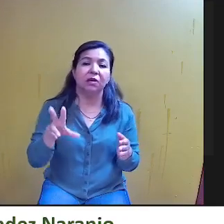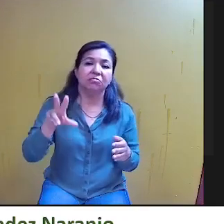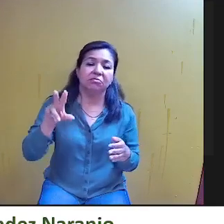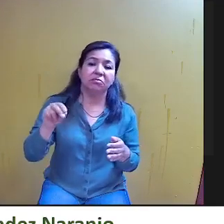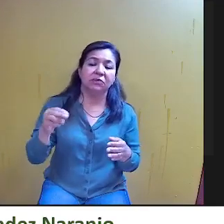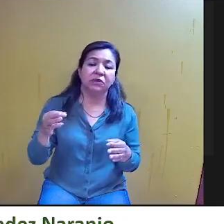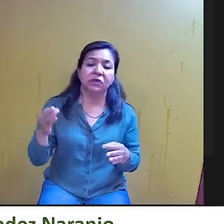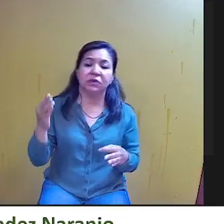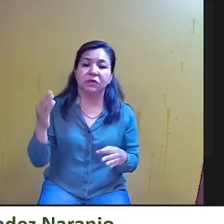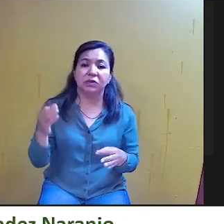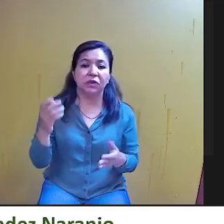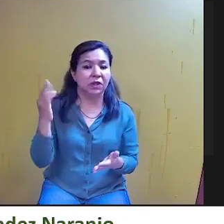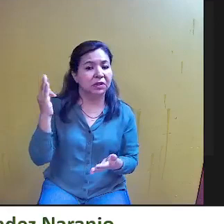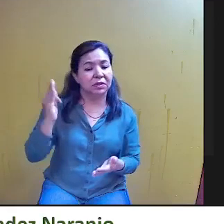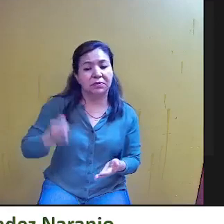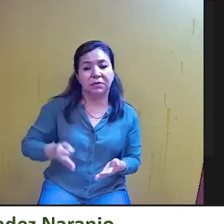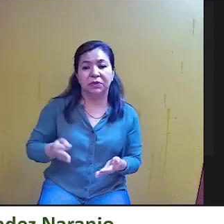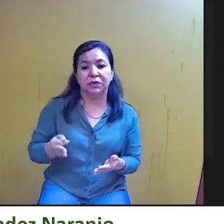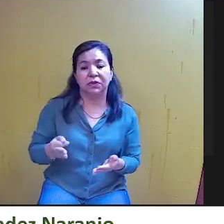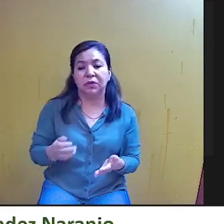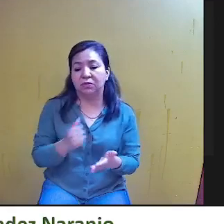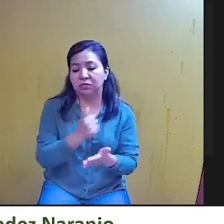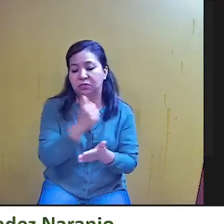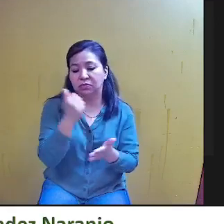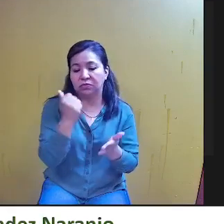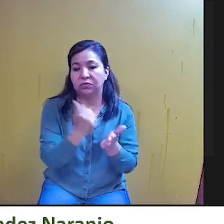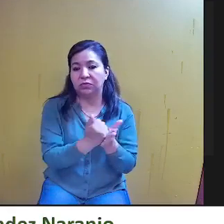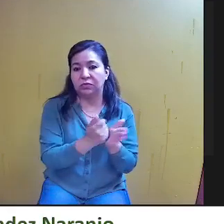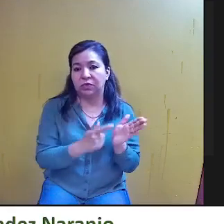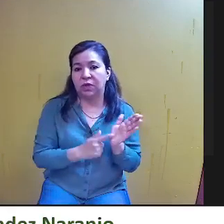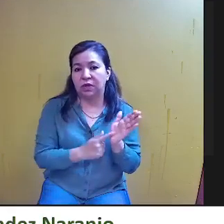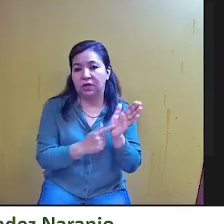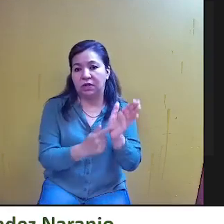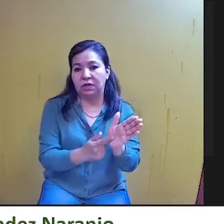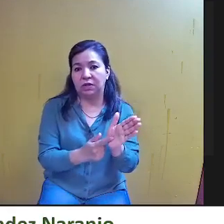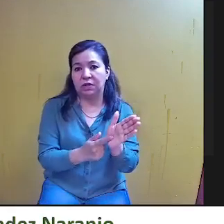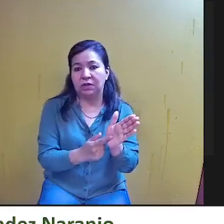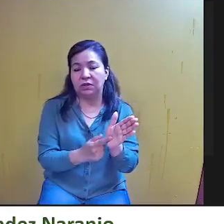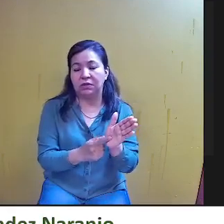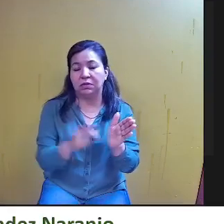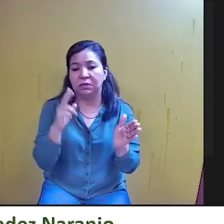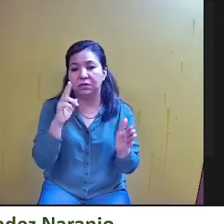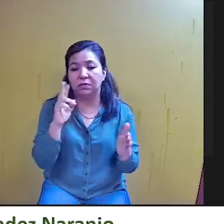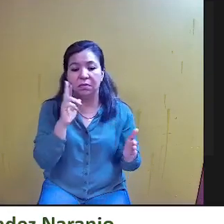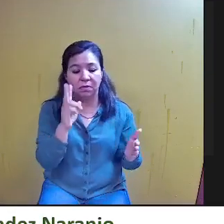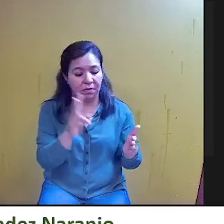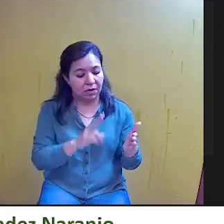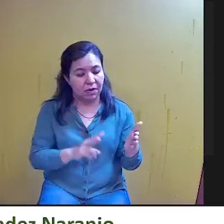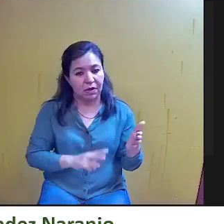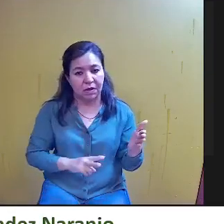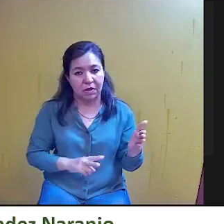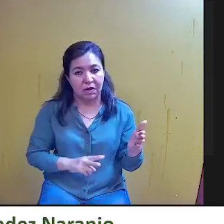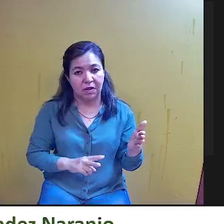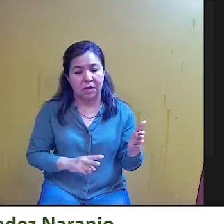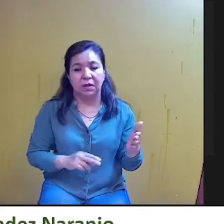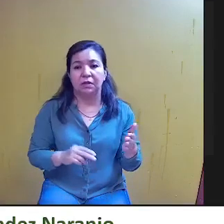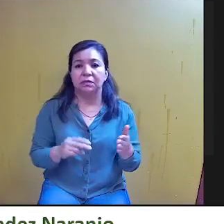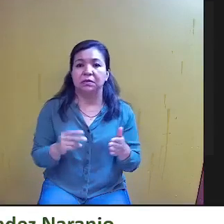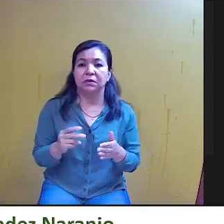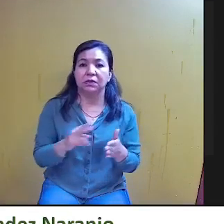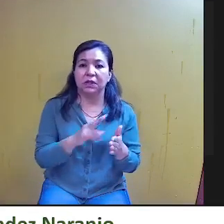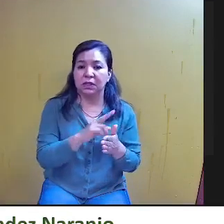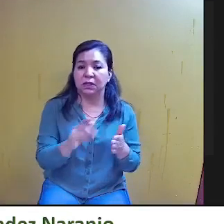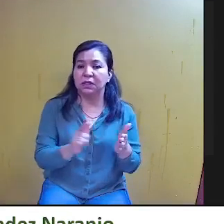de exhaustividad al dictar la resolución impugnada, ya que llevó a cabo una verificación defectuosa del cumplimiento de los parámetros